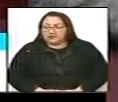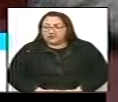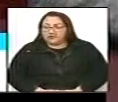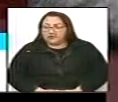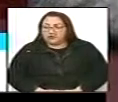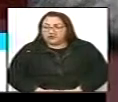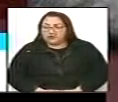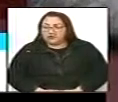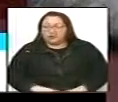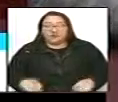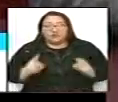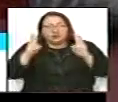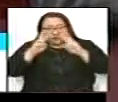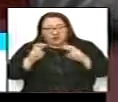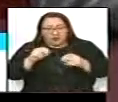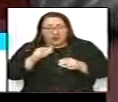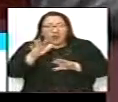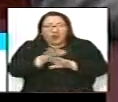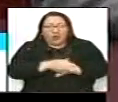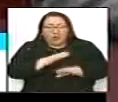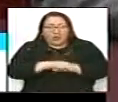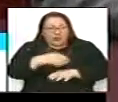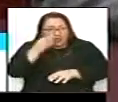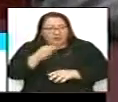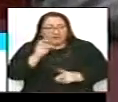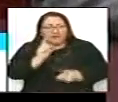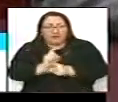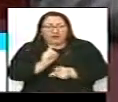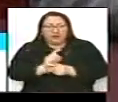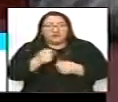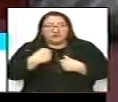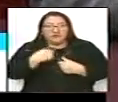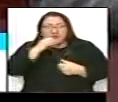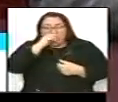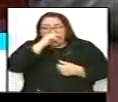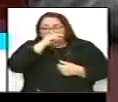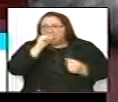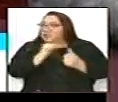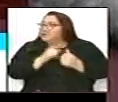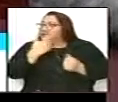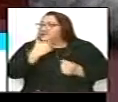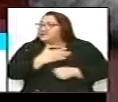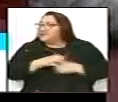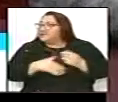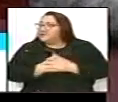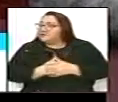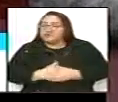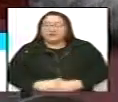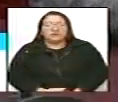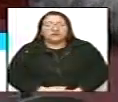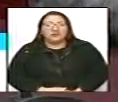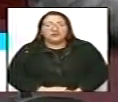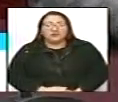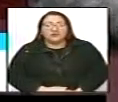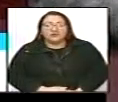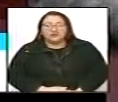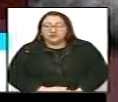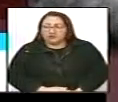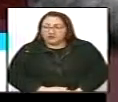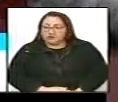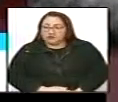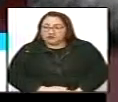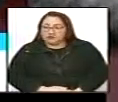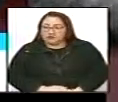también por encubrimiento real y personal que tiene que ver con quién se favoreció, quién se vio favorecido con ese